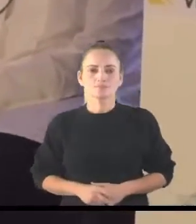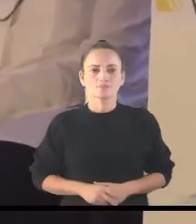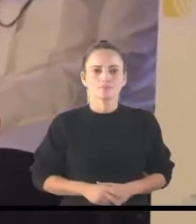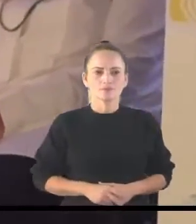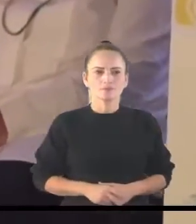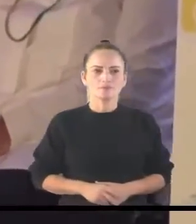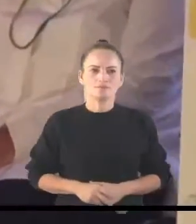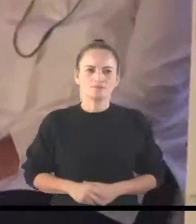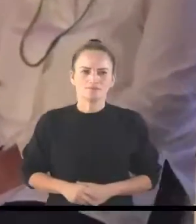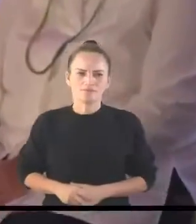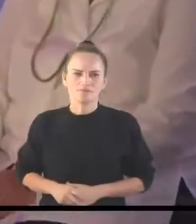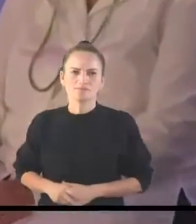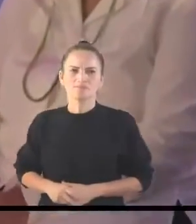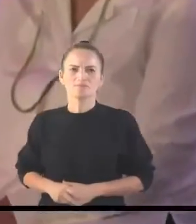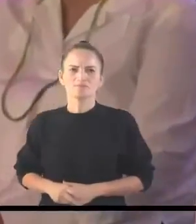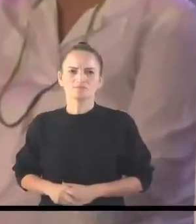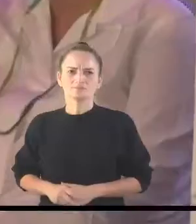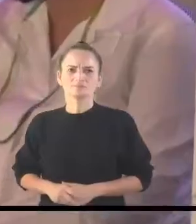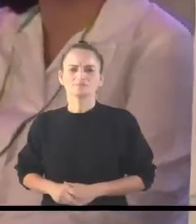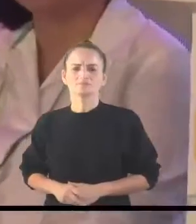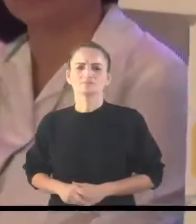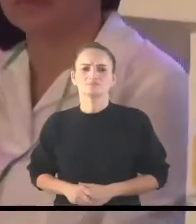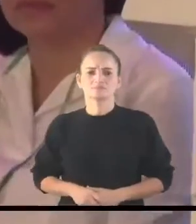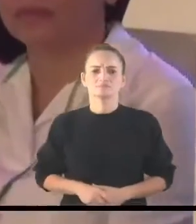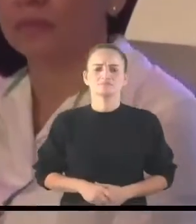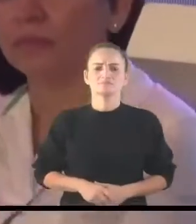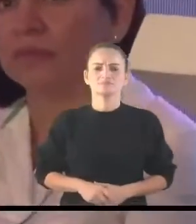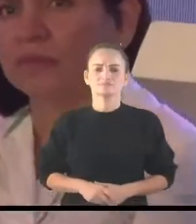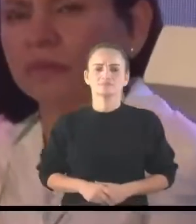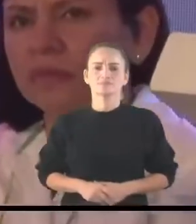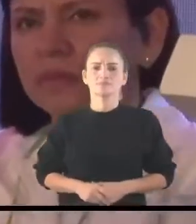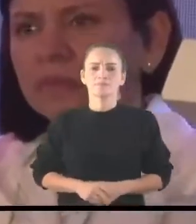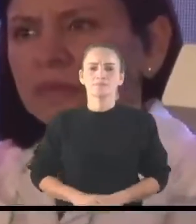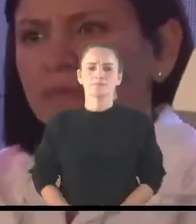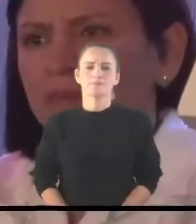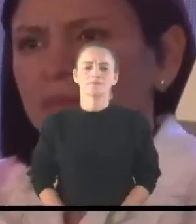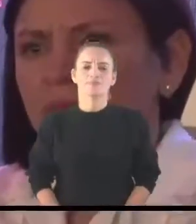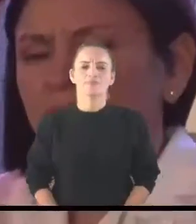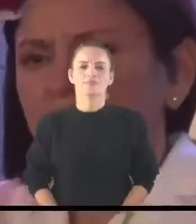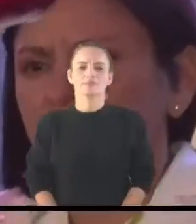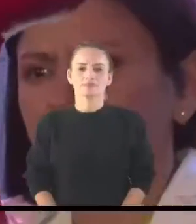Indignación, mar de tristeza que baña mi matria.